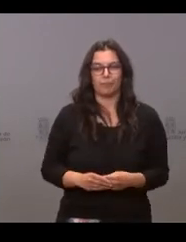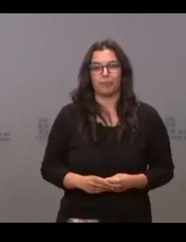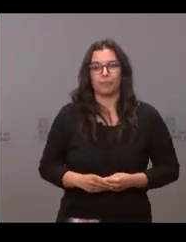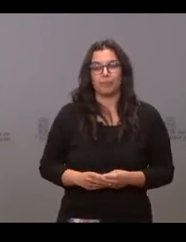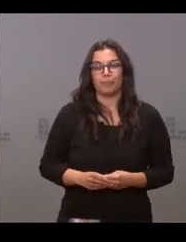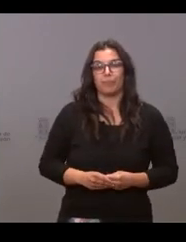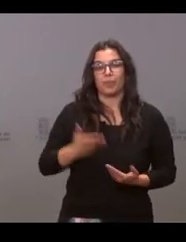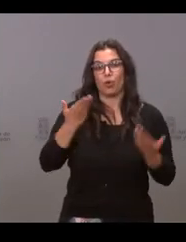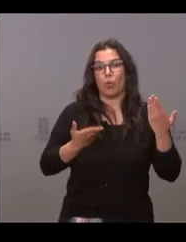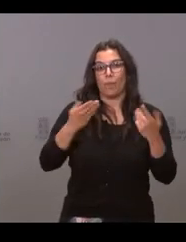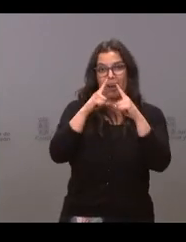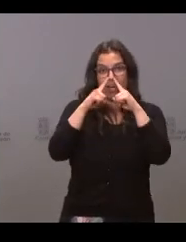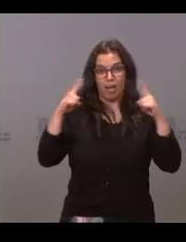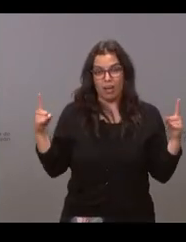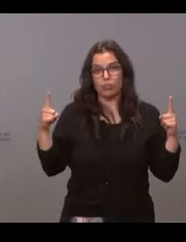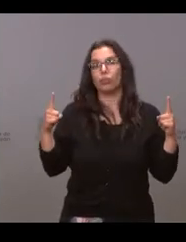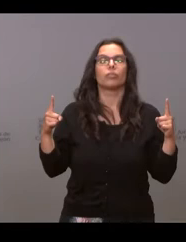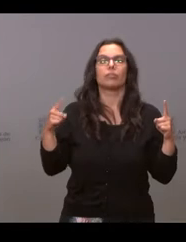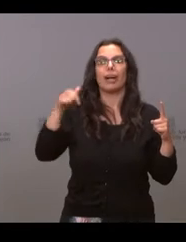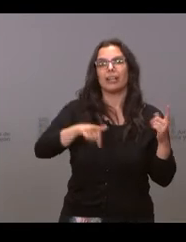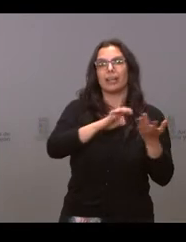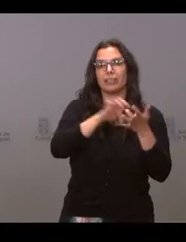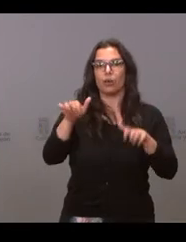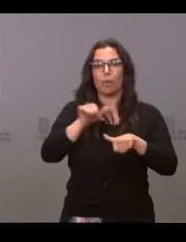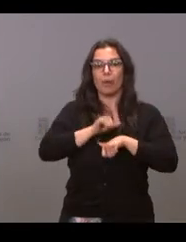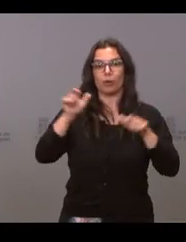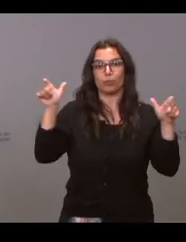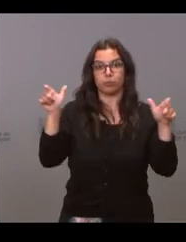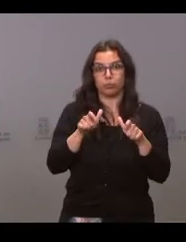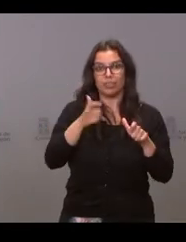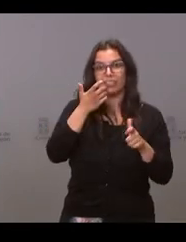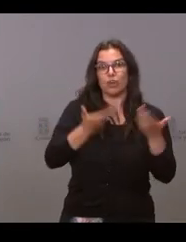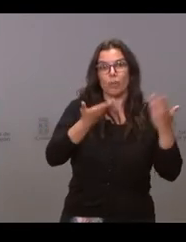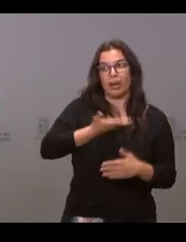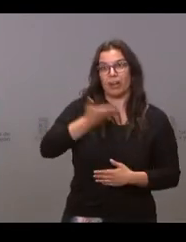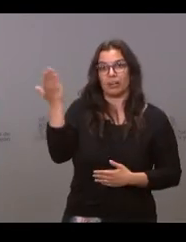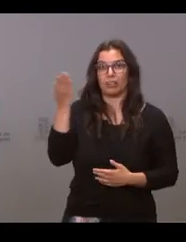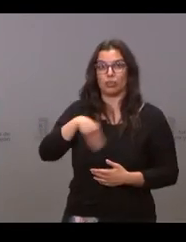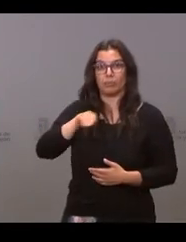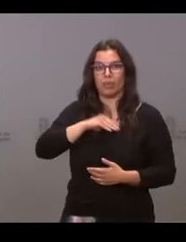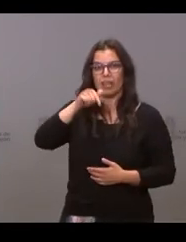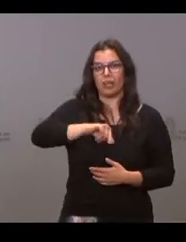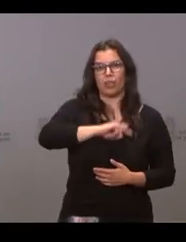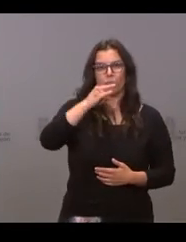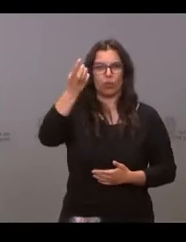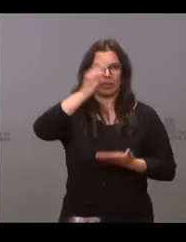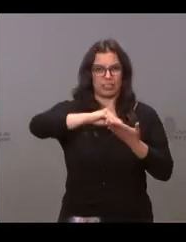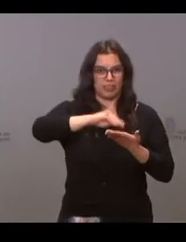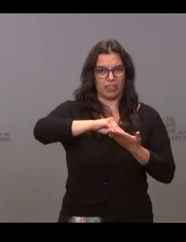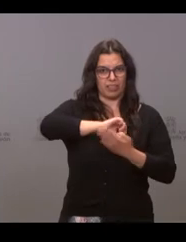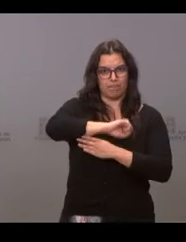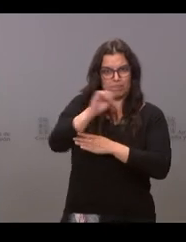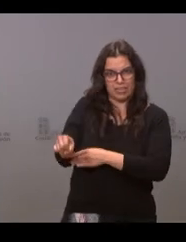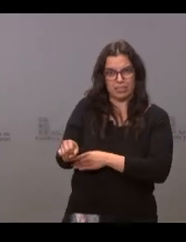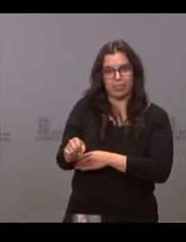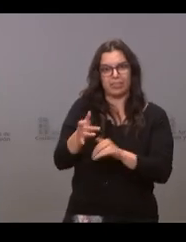anuales el paro baja en castilla y león' el triple que el conjunto de españa' esto es un dato